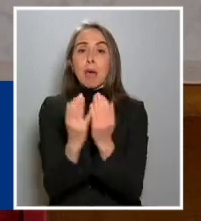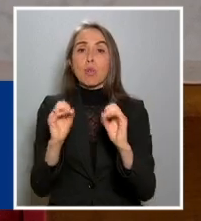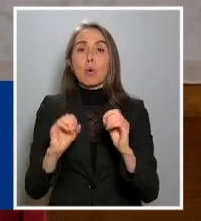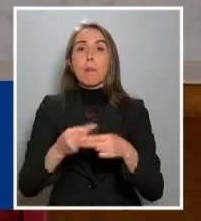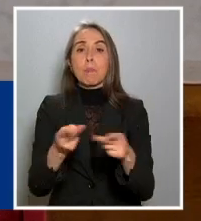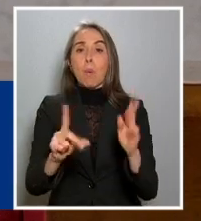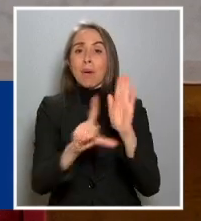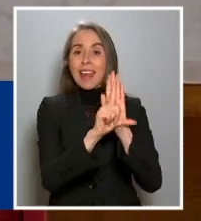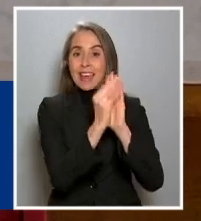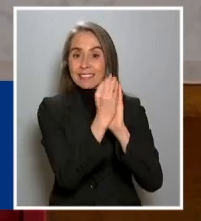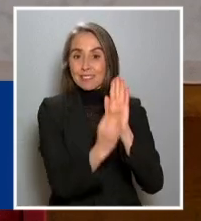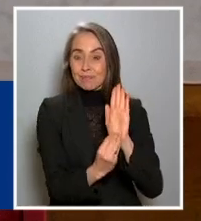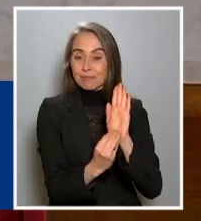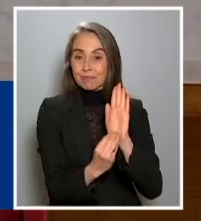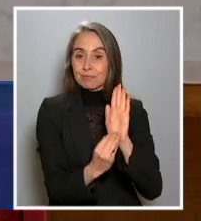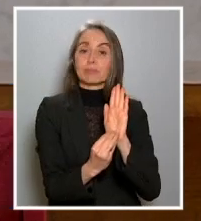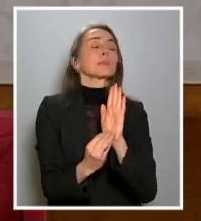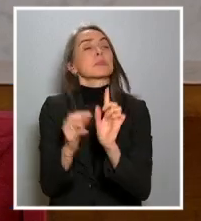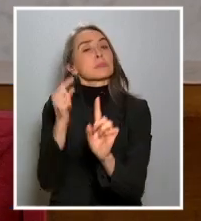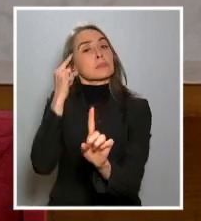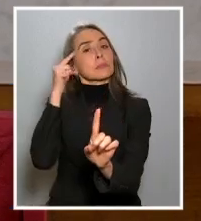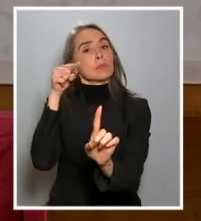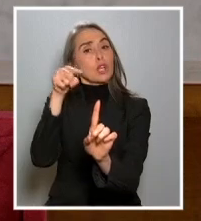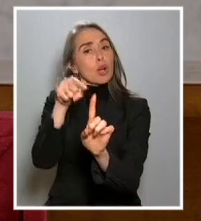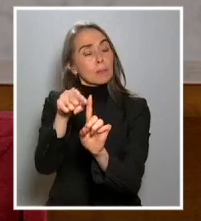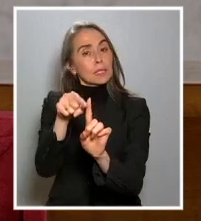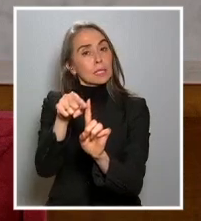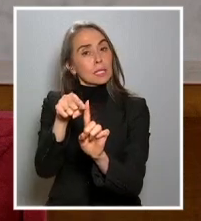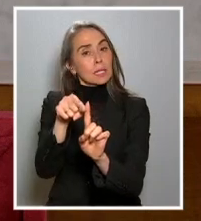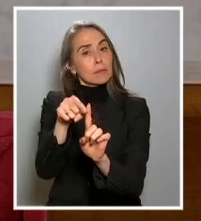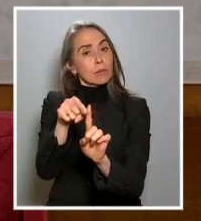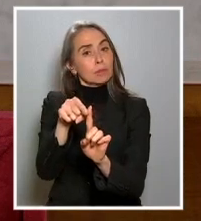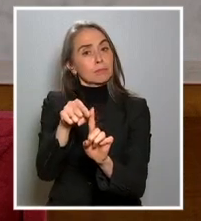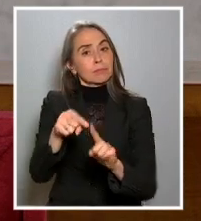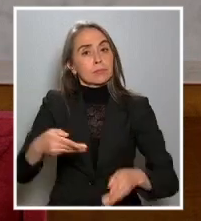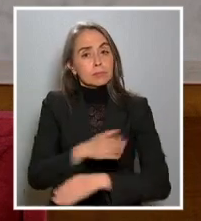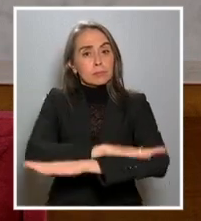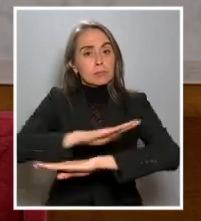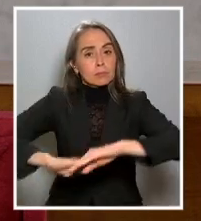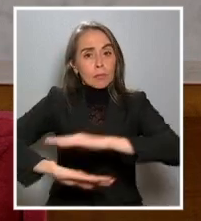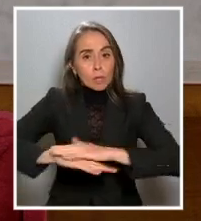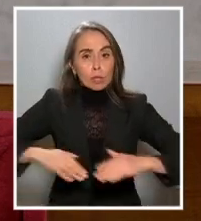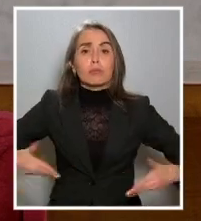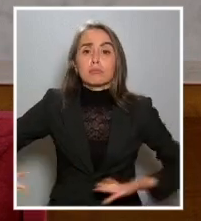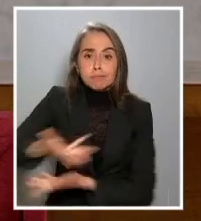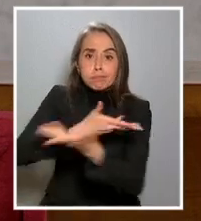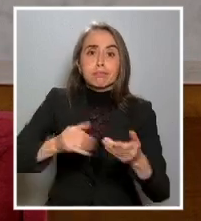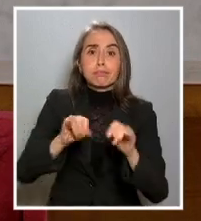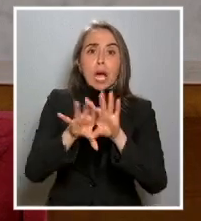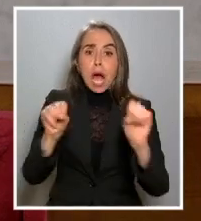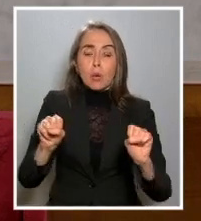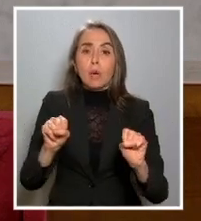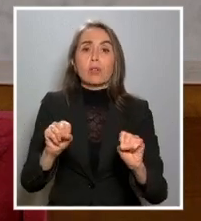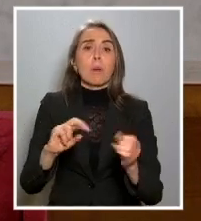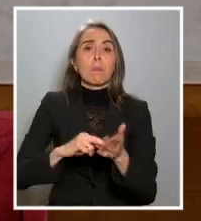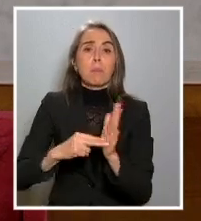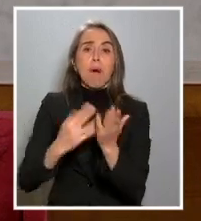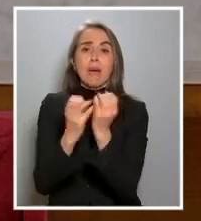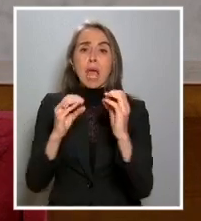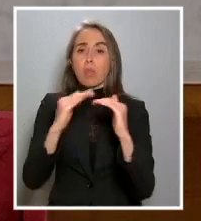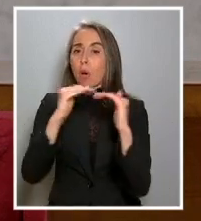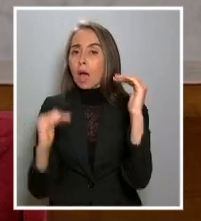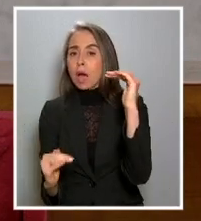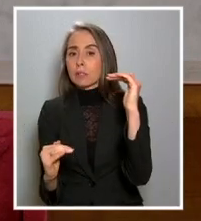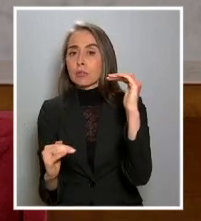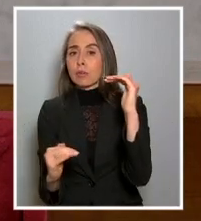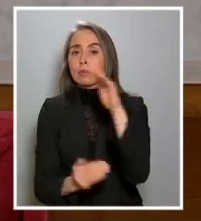pública. El propósito compartido en forma transversal era superar las brechas educativas que generó